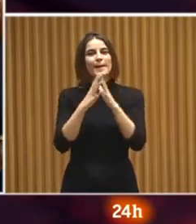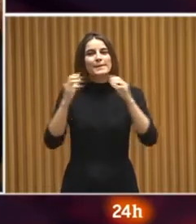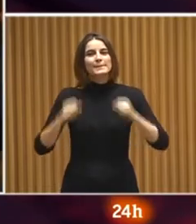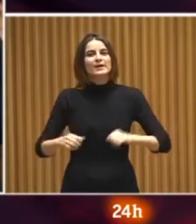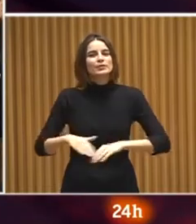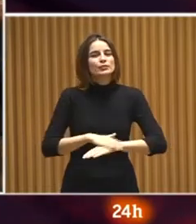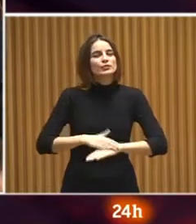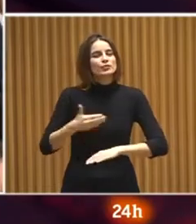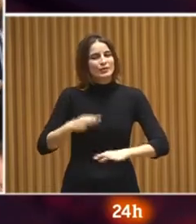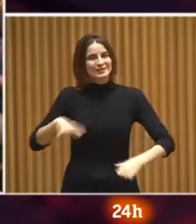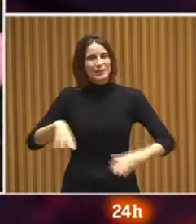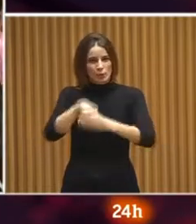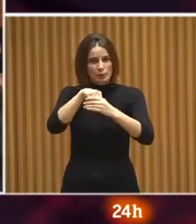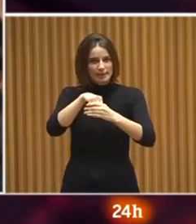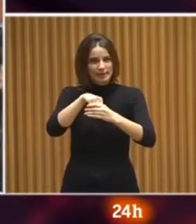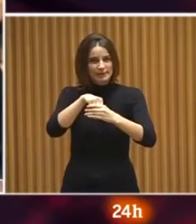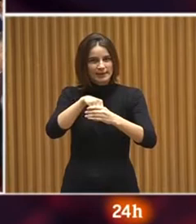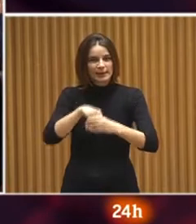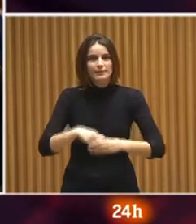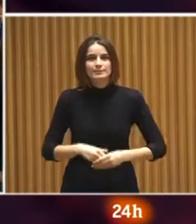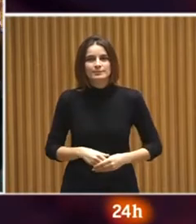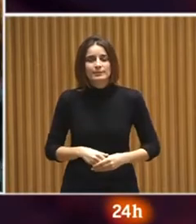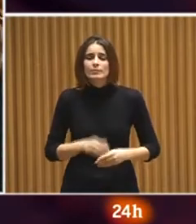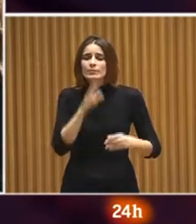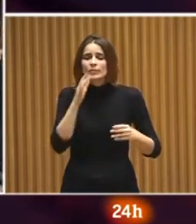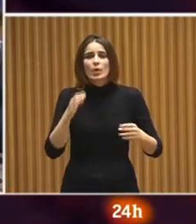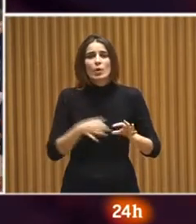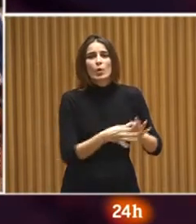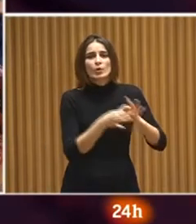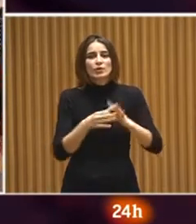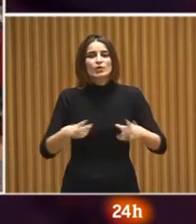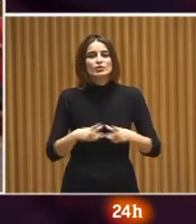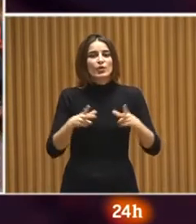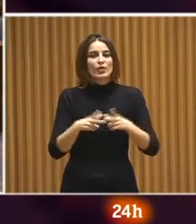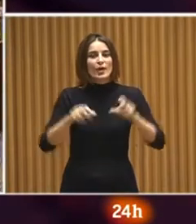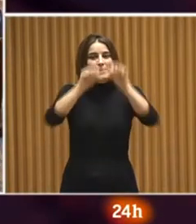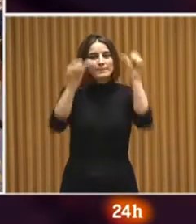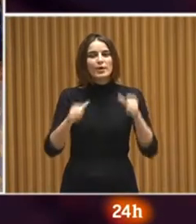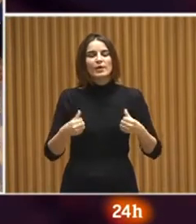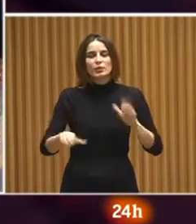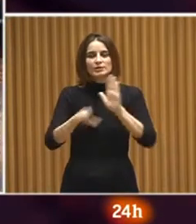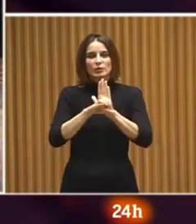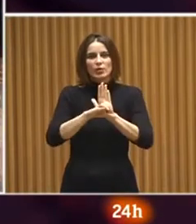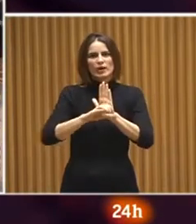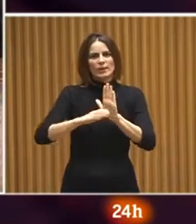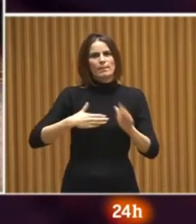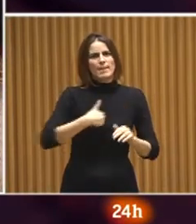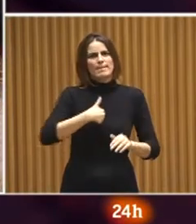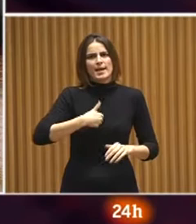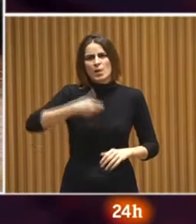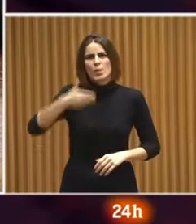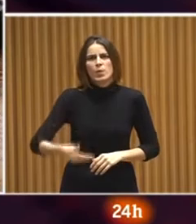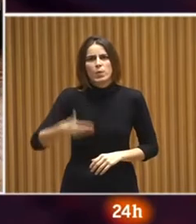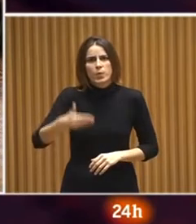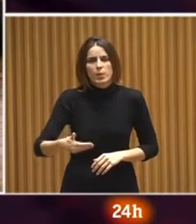lugar esencial que la cohesión social ocupa en nuestro modelo constitucional. La propia Constitución formula mandatos de futuro y